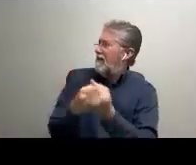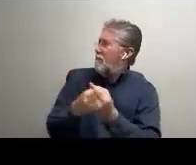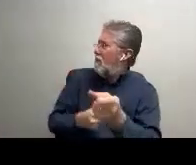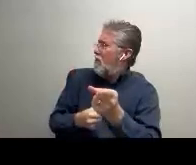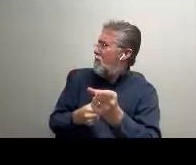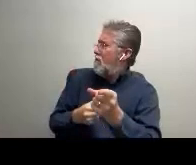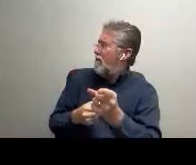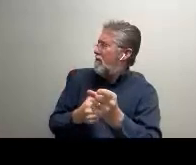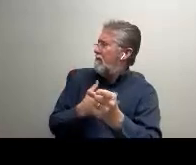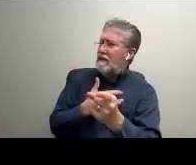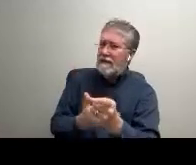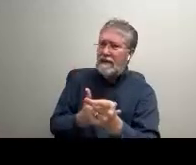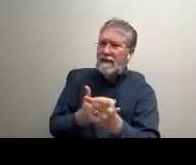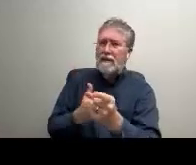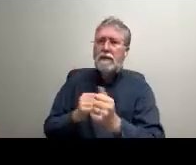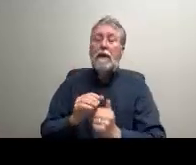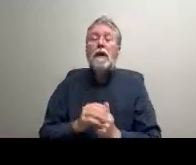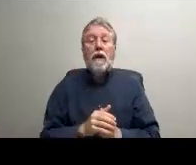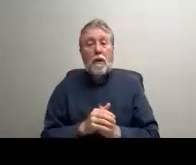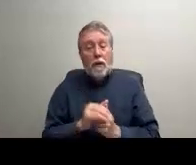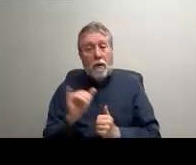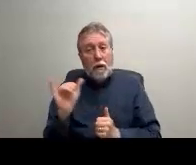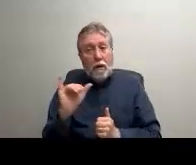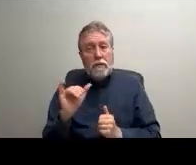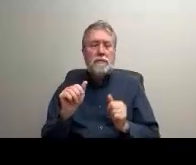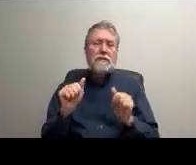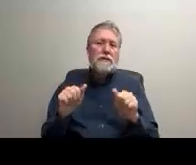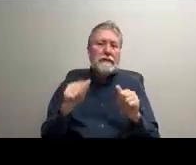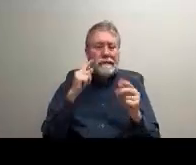vez también tratar de entender cómo podemos hacerlo mejor en el